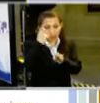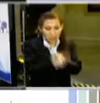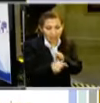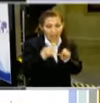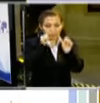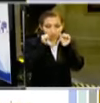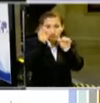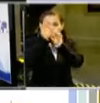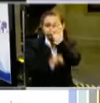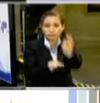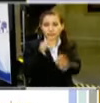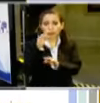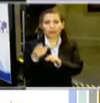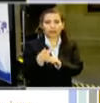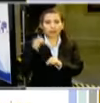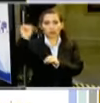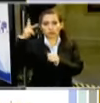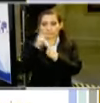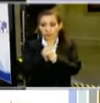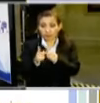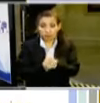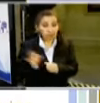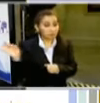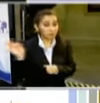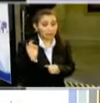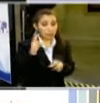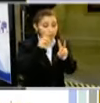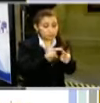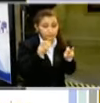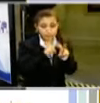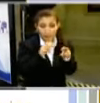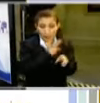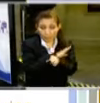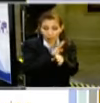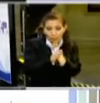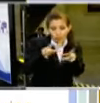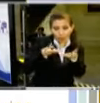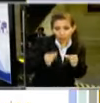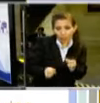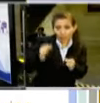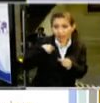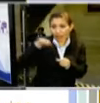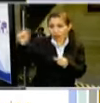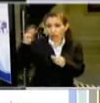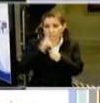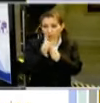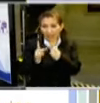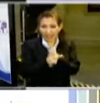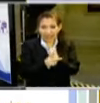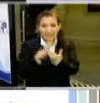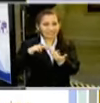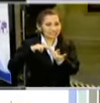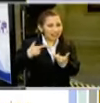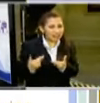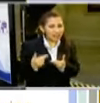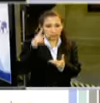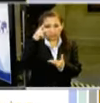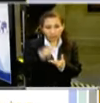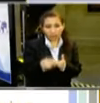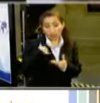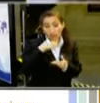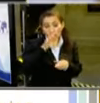atender lo que es la política exterior. Si hacemos un análisis costo-beneficio de la política exterior, yo creo que